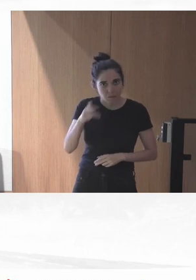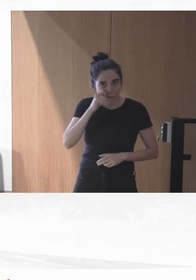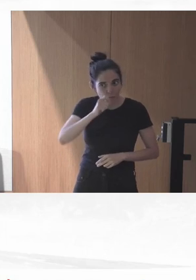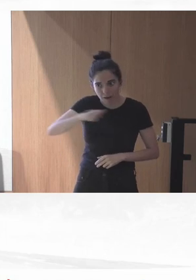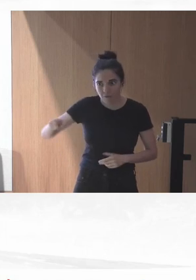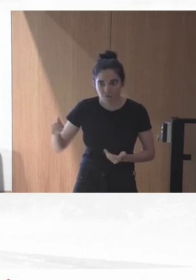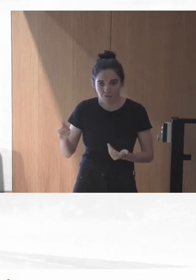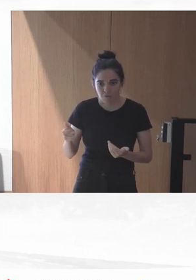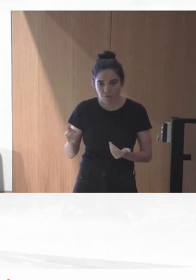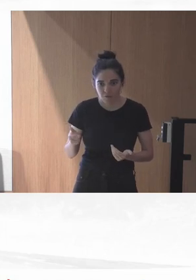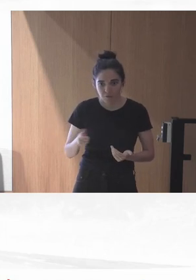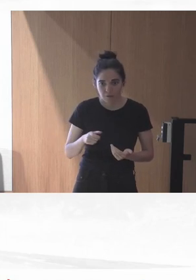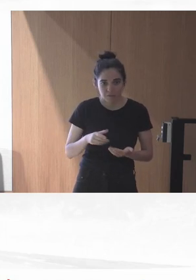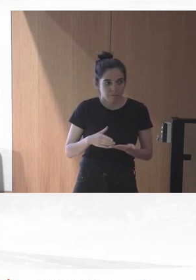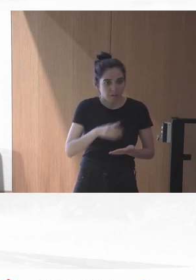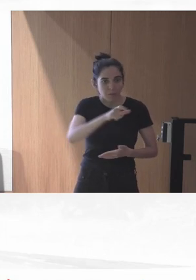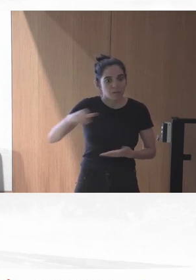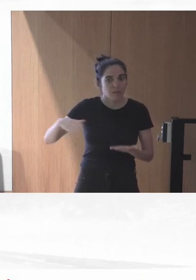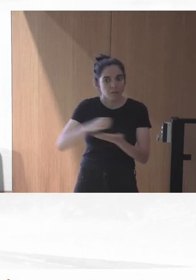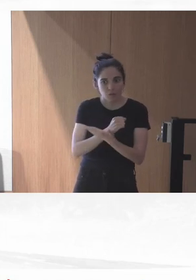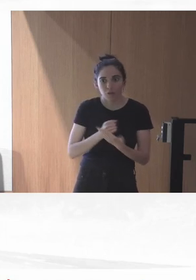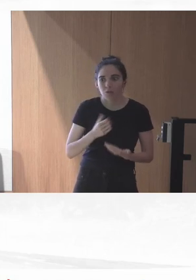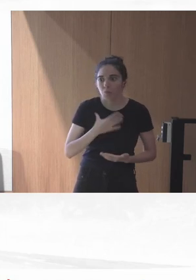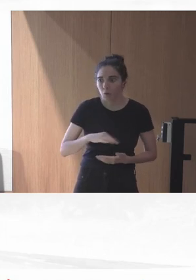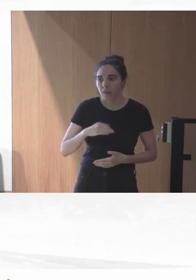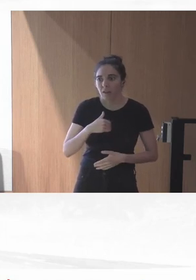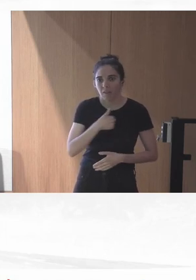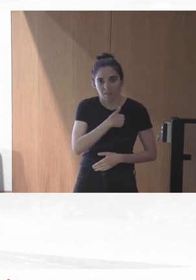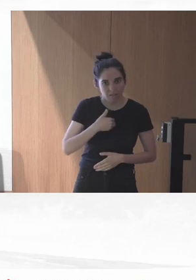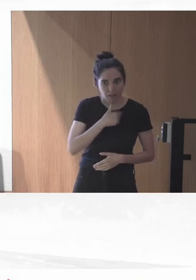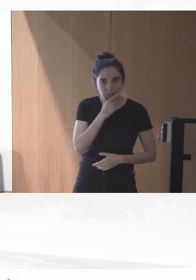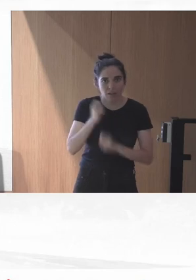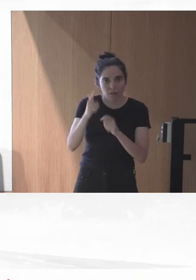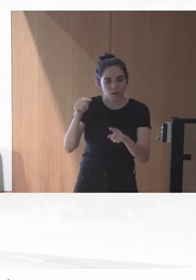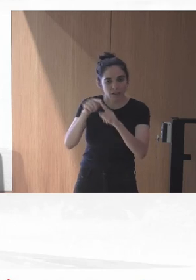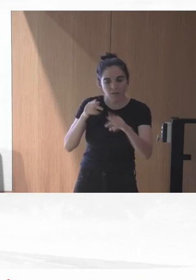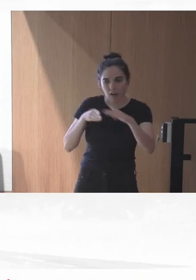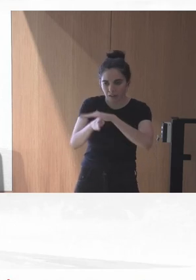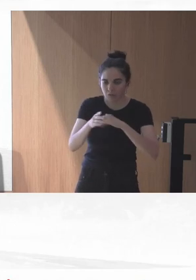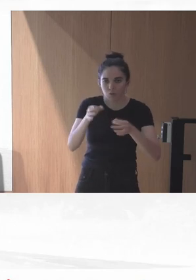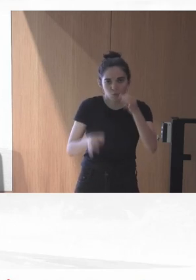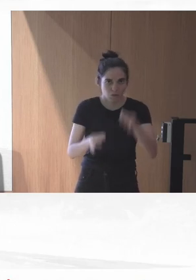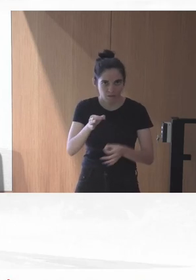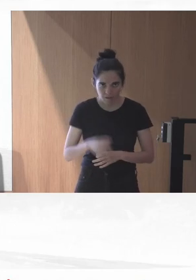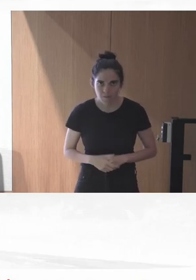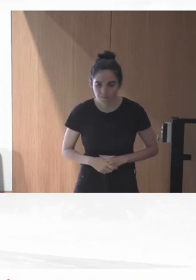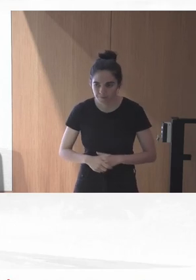toda persona tiene que tener este papel para un facilitador para tener acceso a la justicia, que al final es el